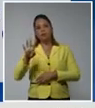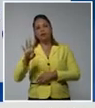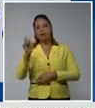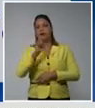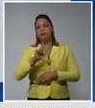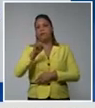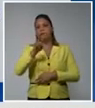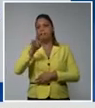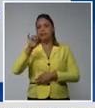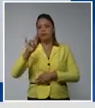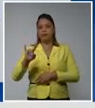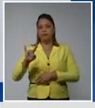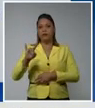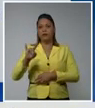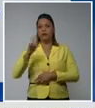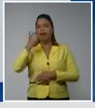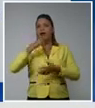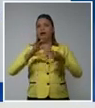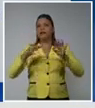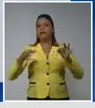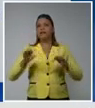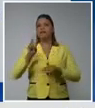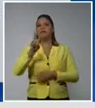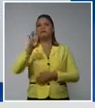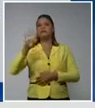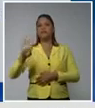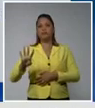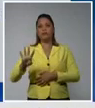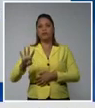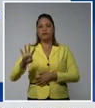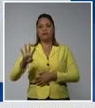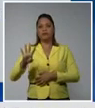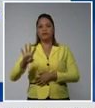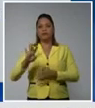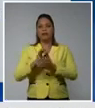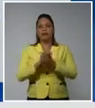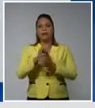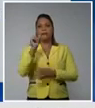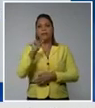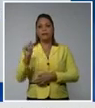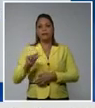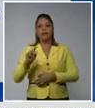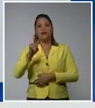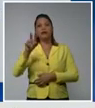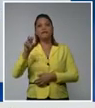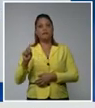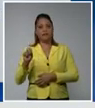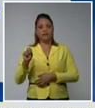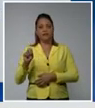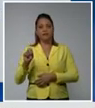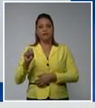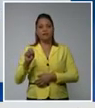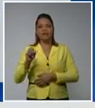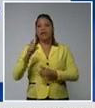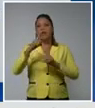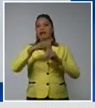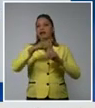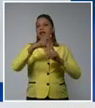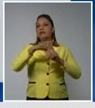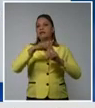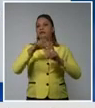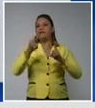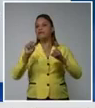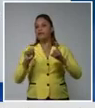29. Artemisa, 24. Mayabeque, 20. Las Tunas,